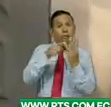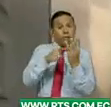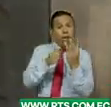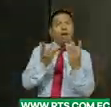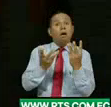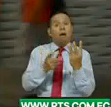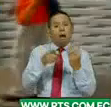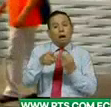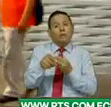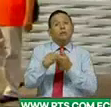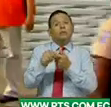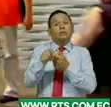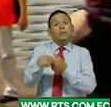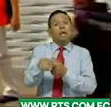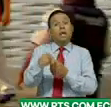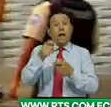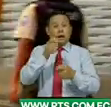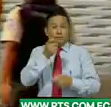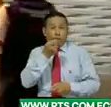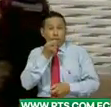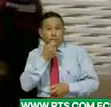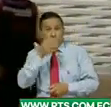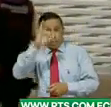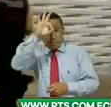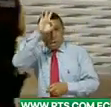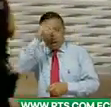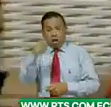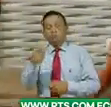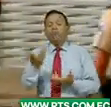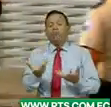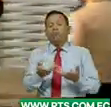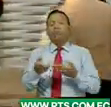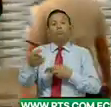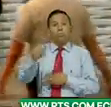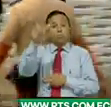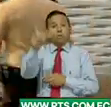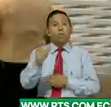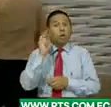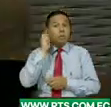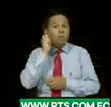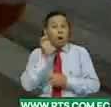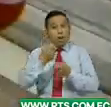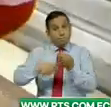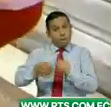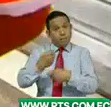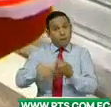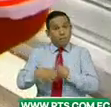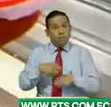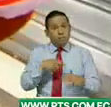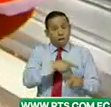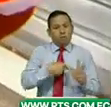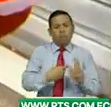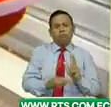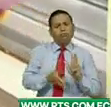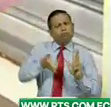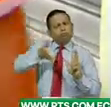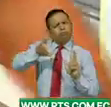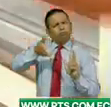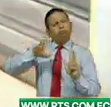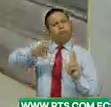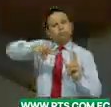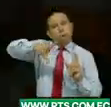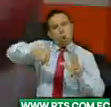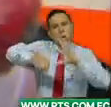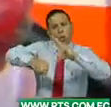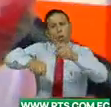participaron de un robo en una farmacia cercana donde sometieron a la joven que atendía en esos instantes, amenazándola con un arma de